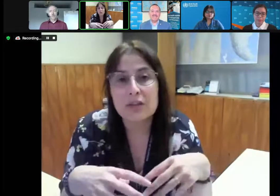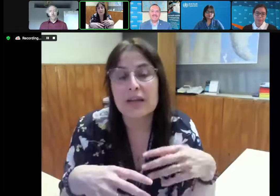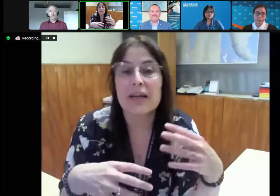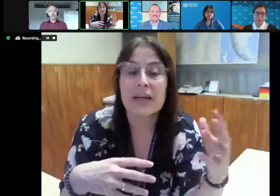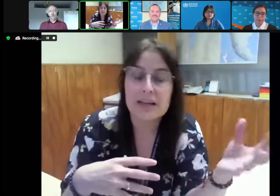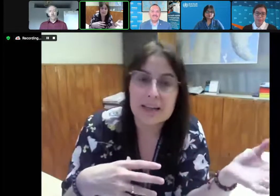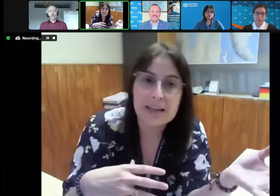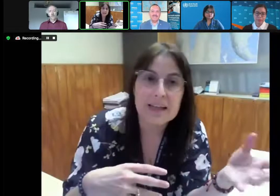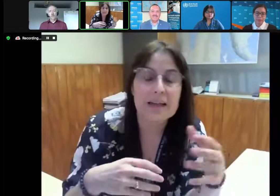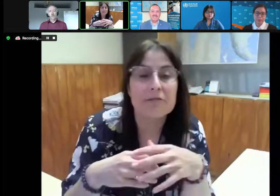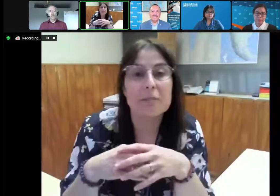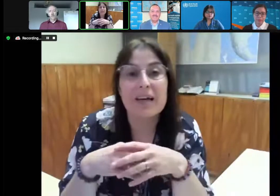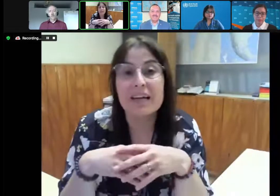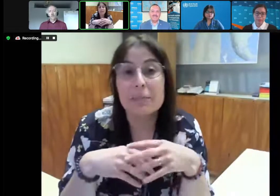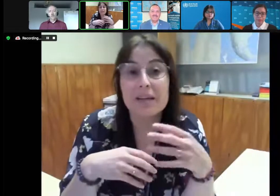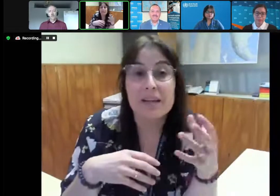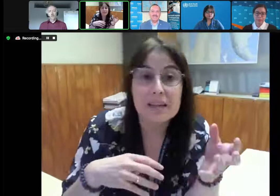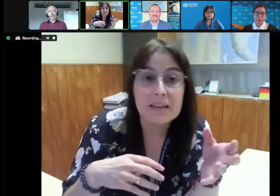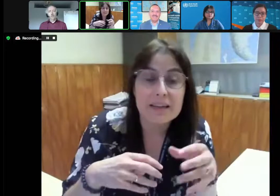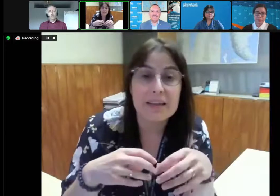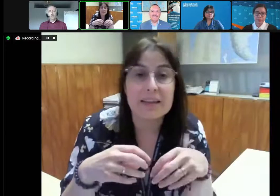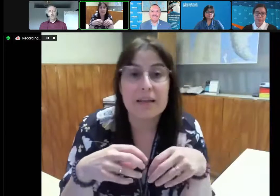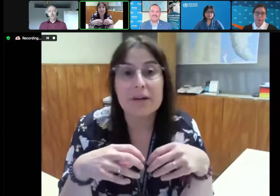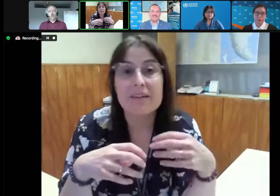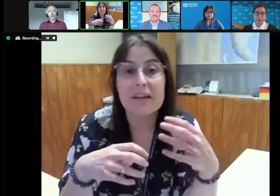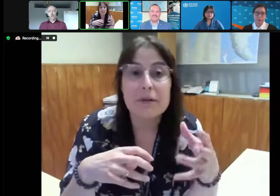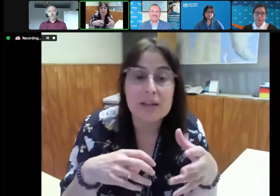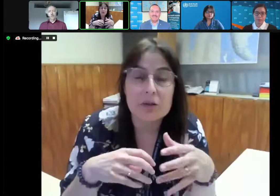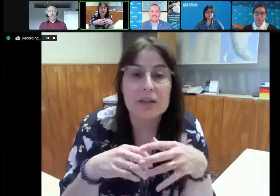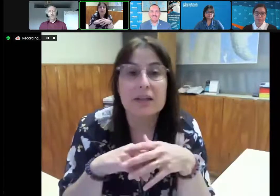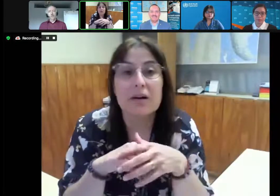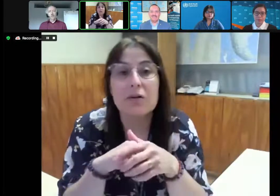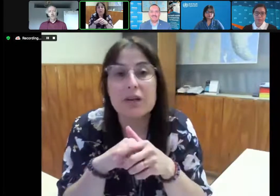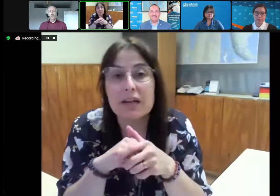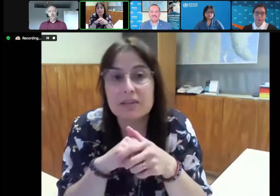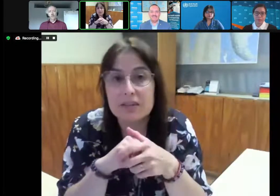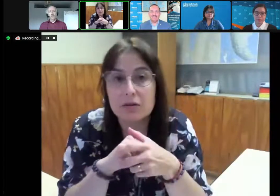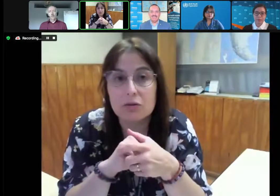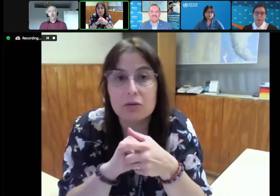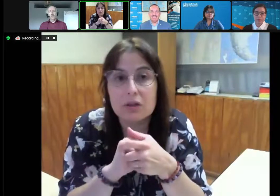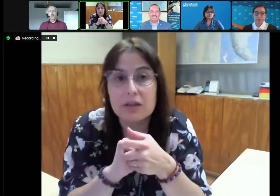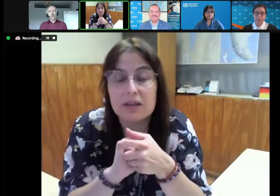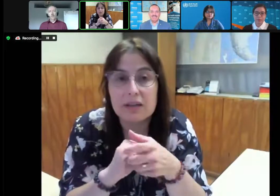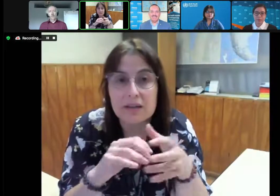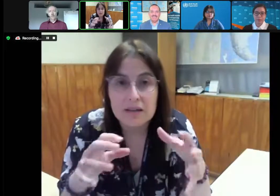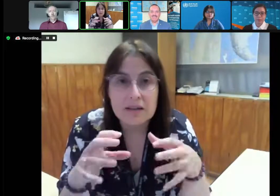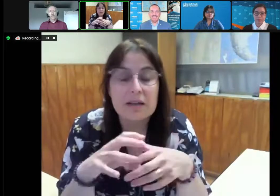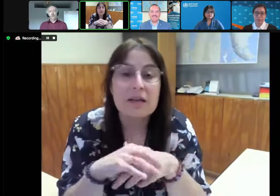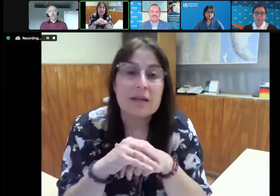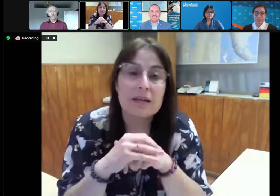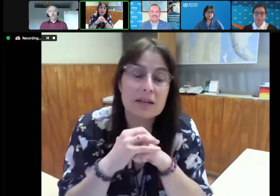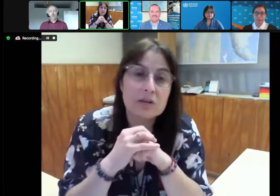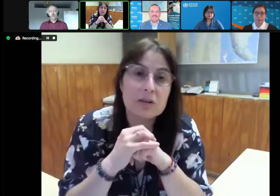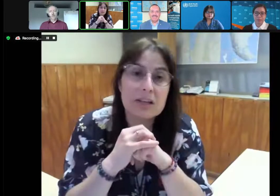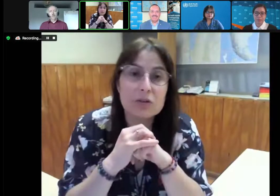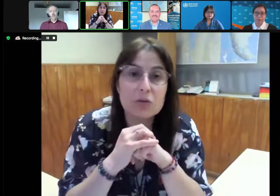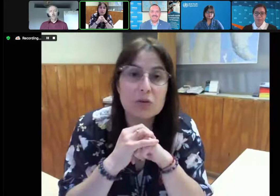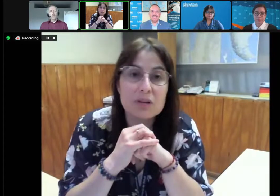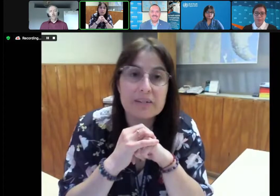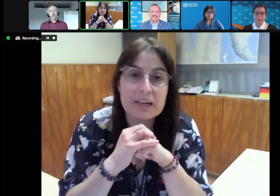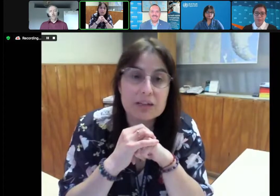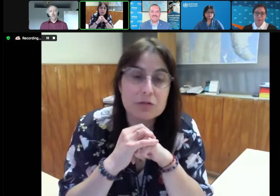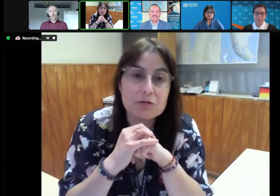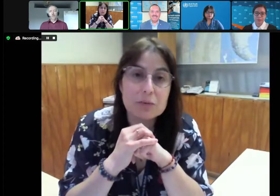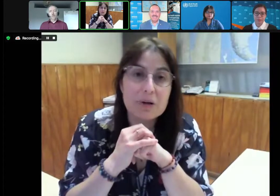cuáles son estas enfermedades emergentes, esta pandemia que nos está ahora, ¿cierto?, nos tiene a